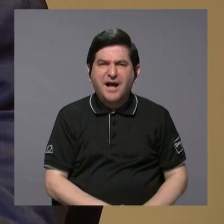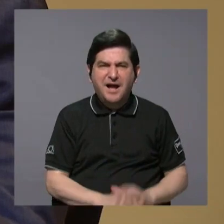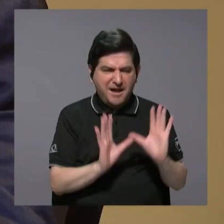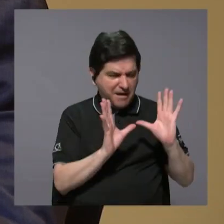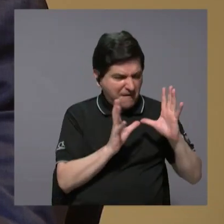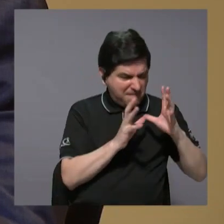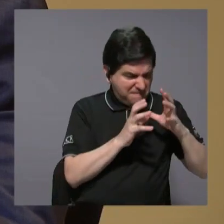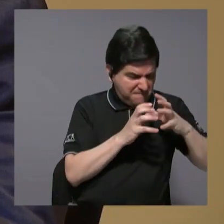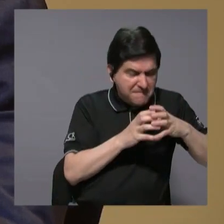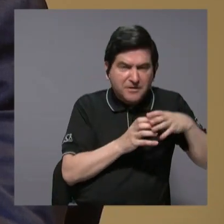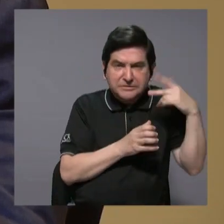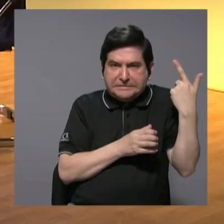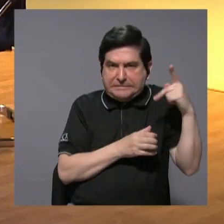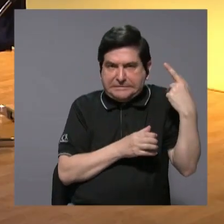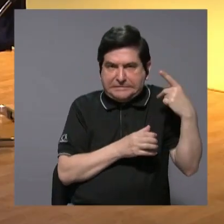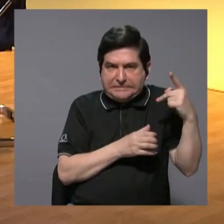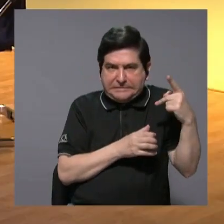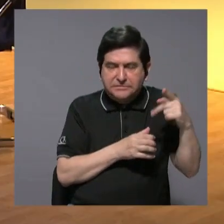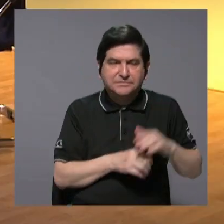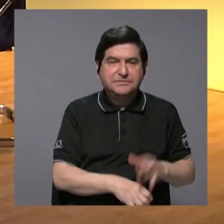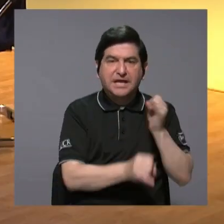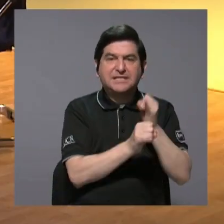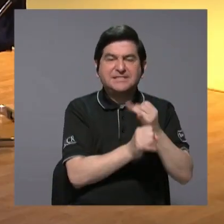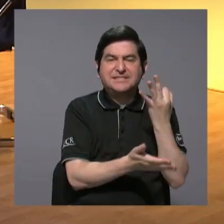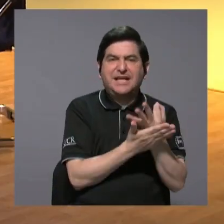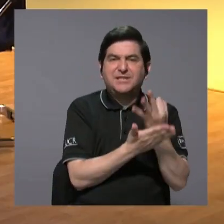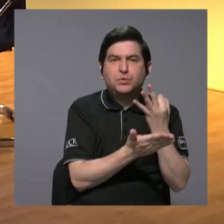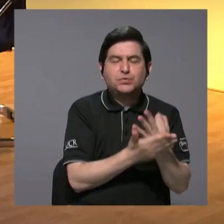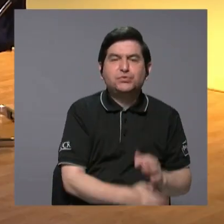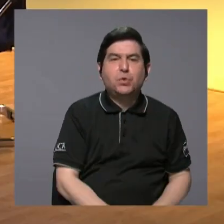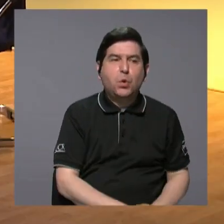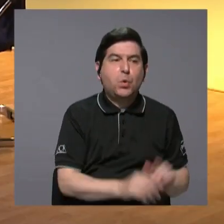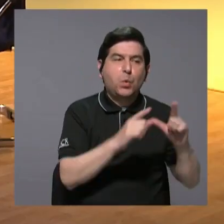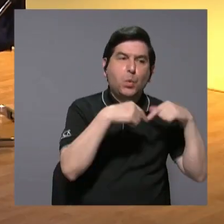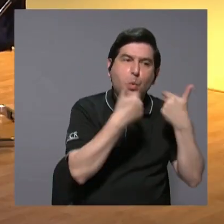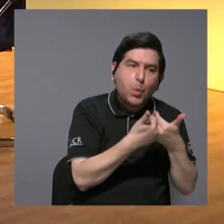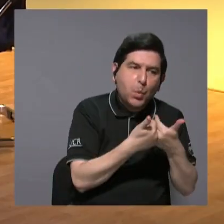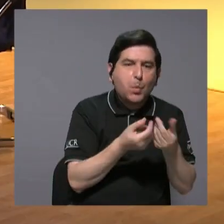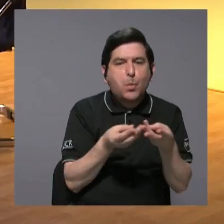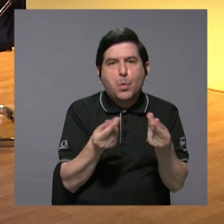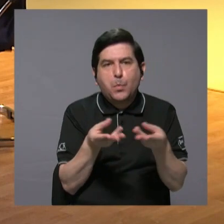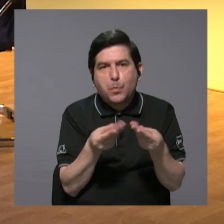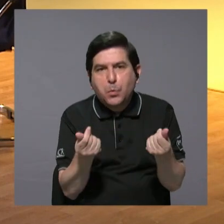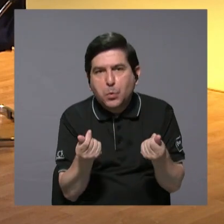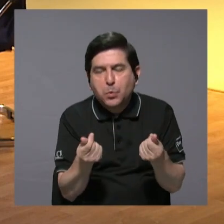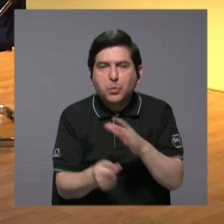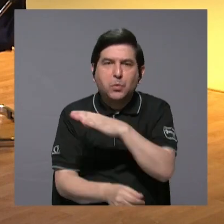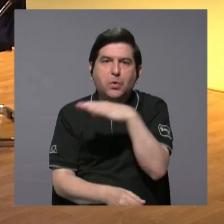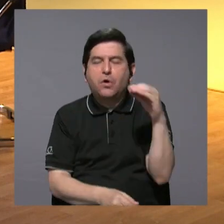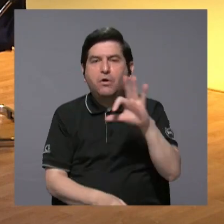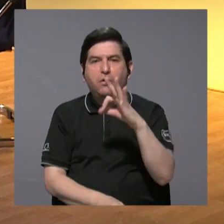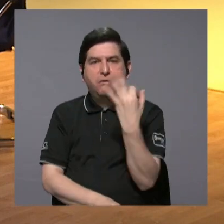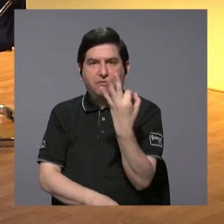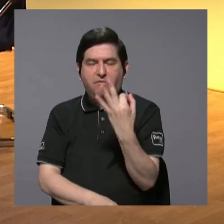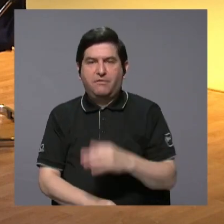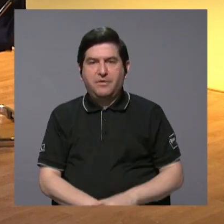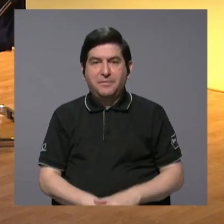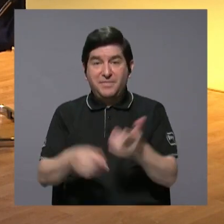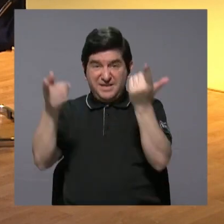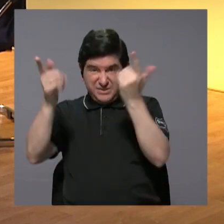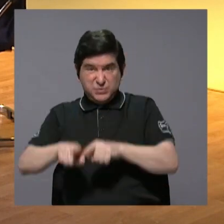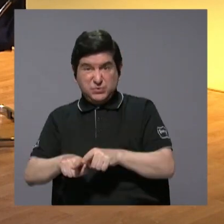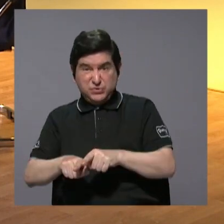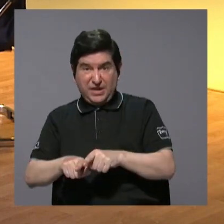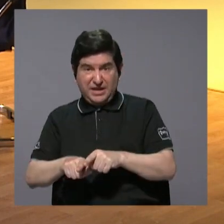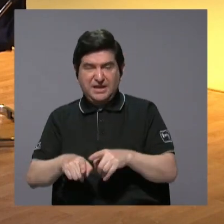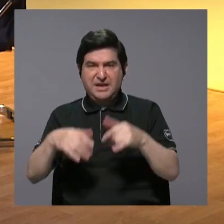concentraciones demasiado riesgosas de entidades financieras, ya sea por sector, ya sea por producto, de forma tal que cuando eso se llegue a dar de una